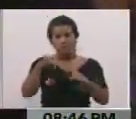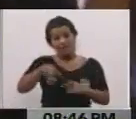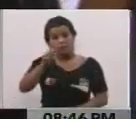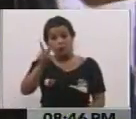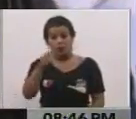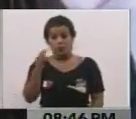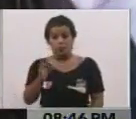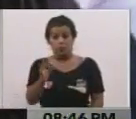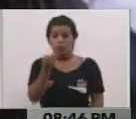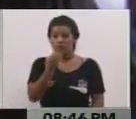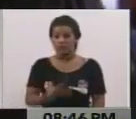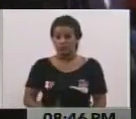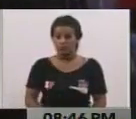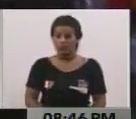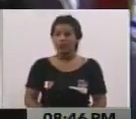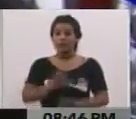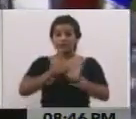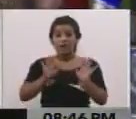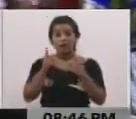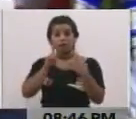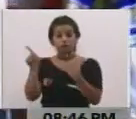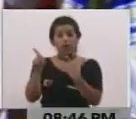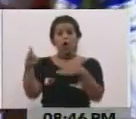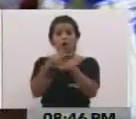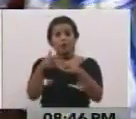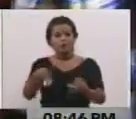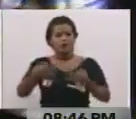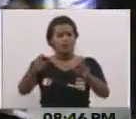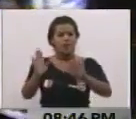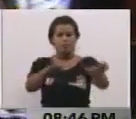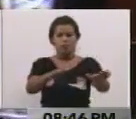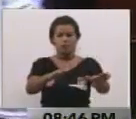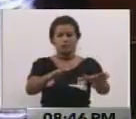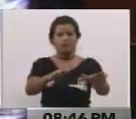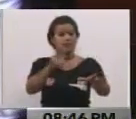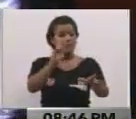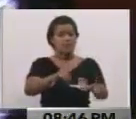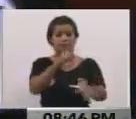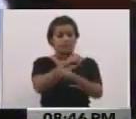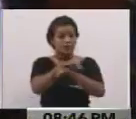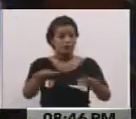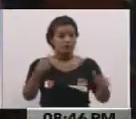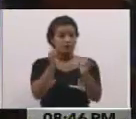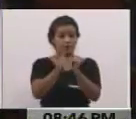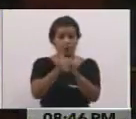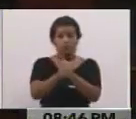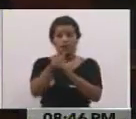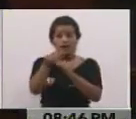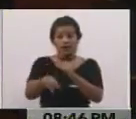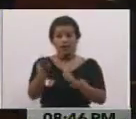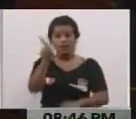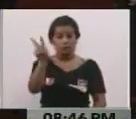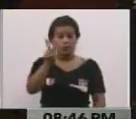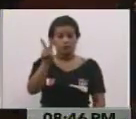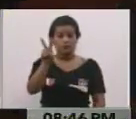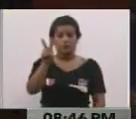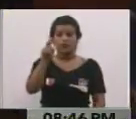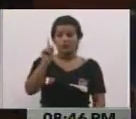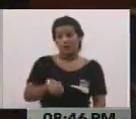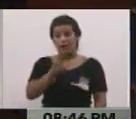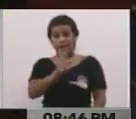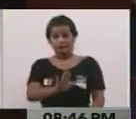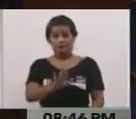gobierno bolivariano a los atletas venezolanos. La masificación del deporte en nuestro país ha sido una de las